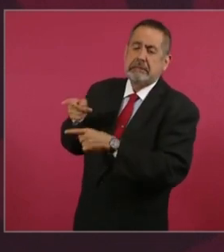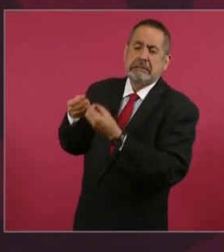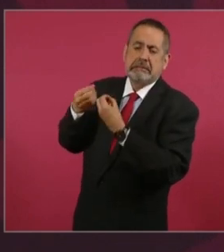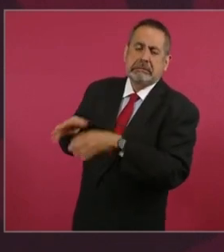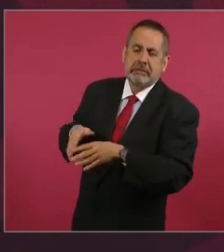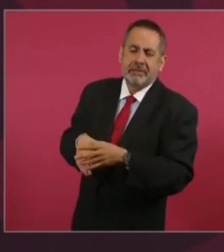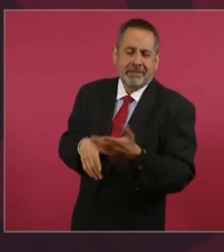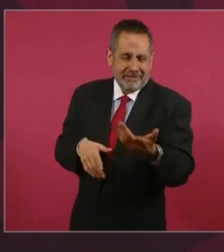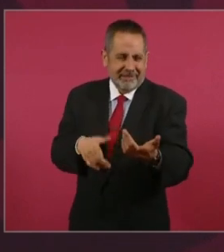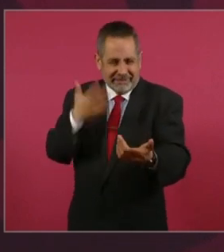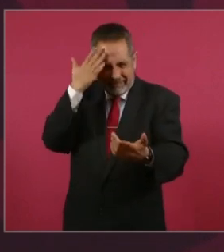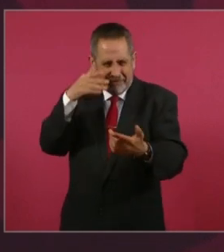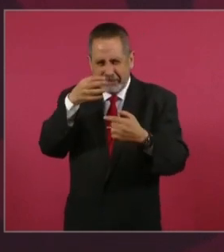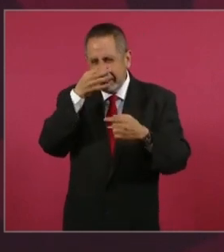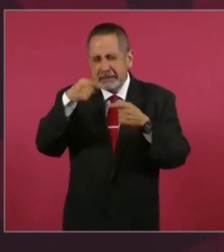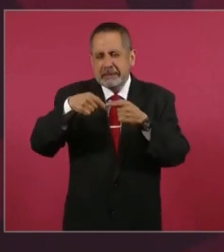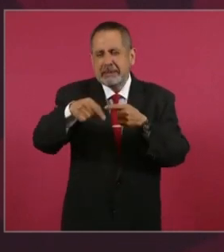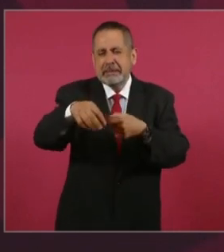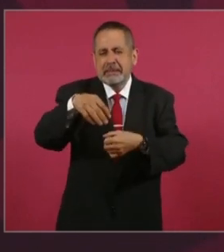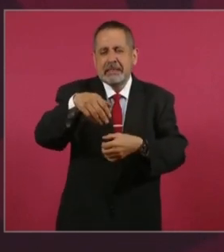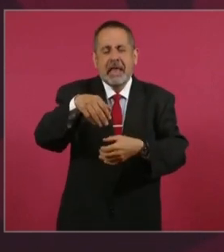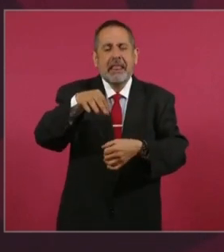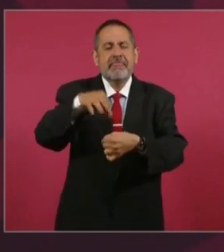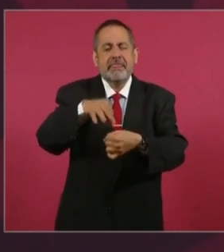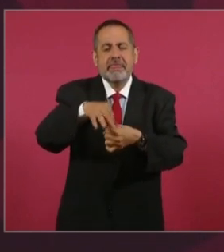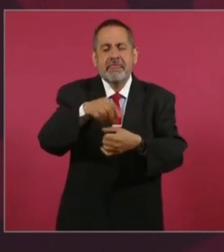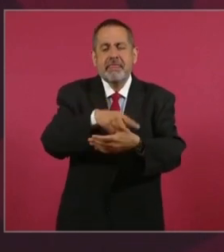por la temporada es que